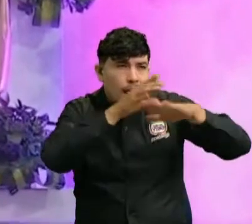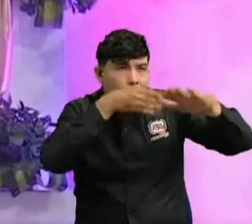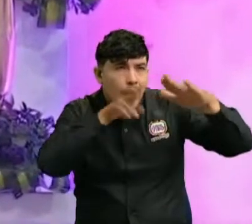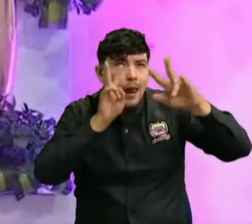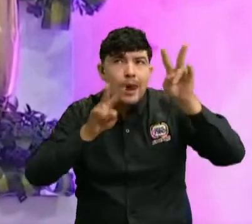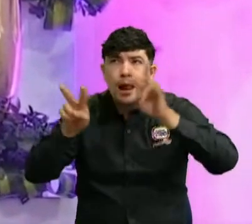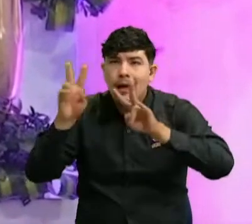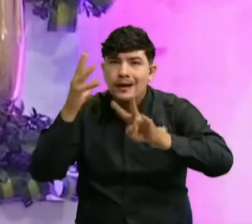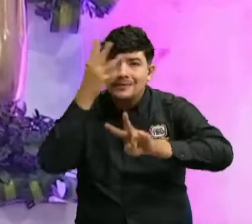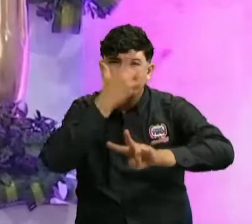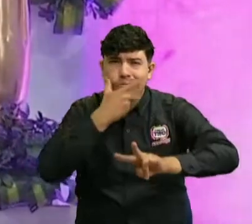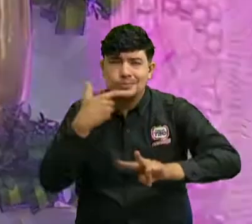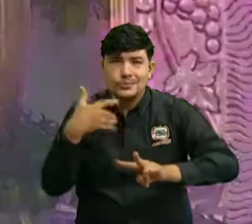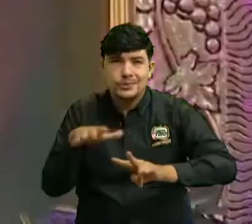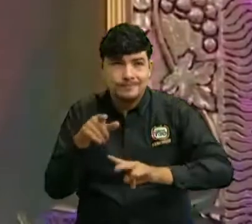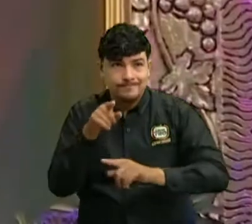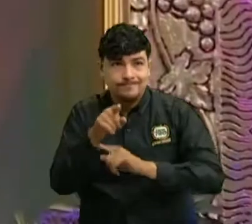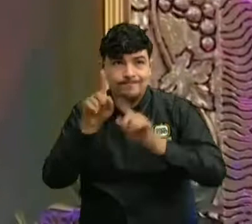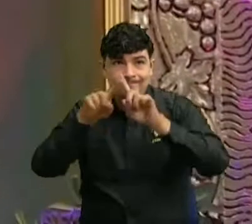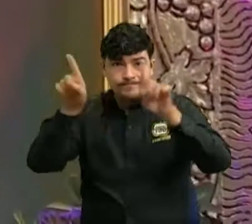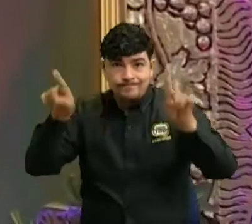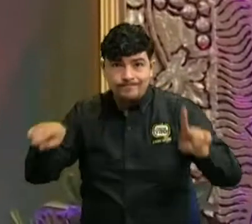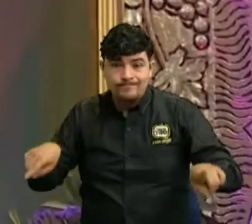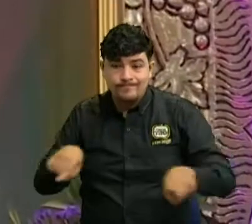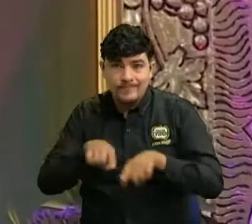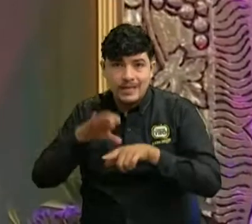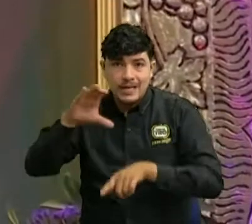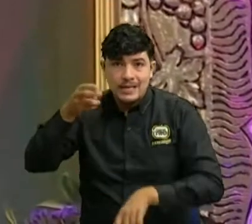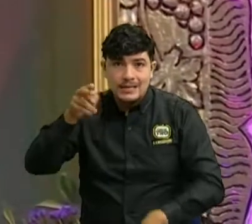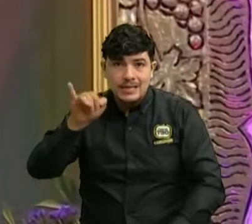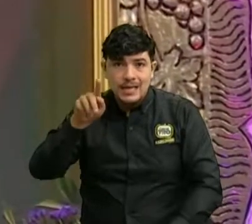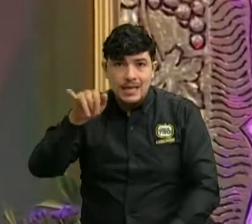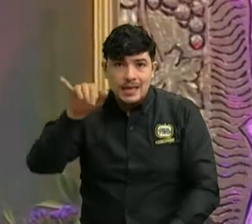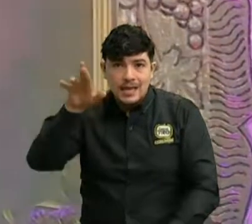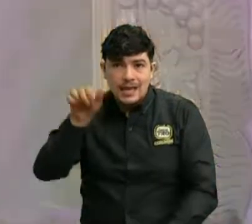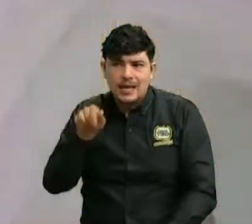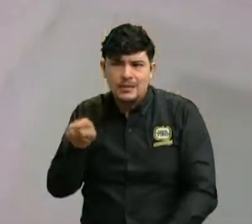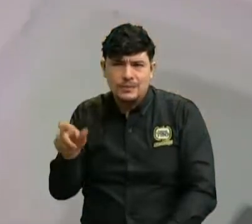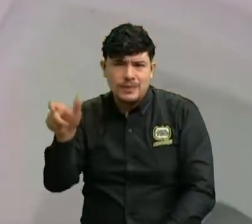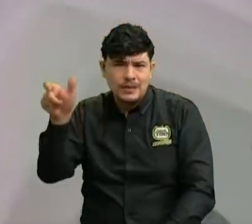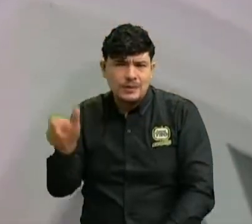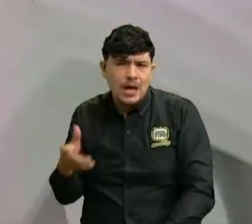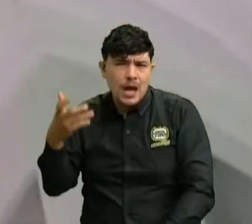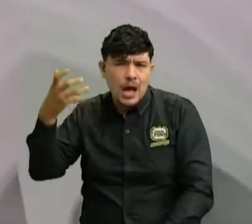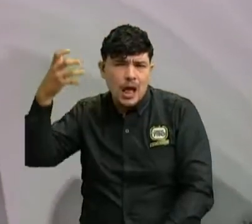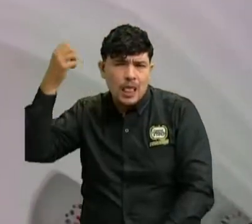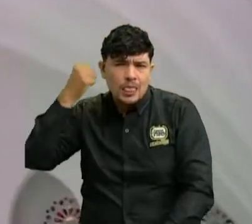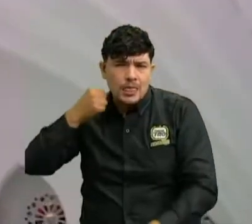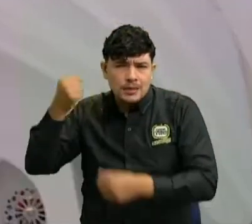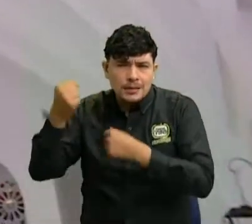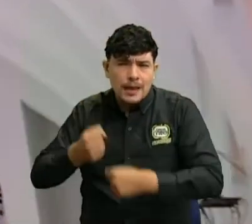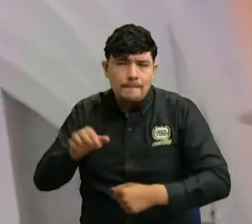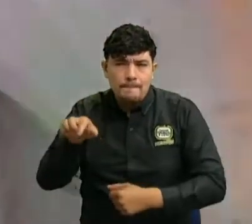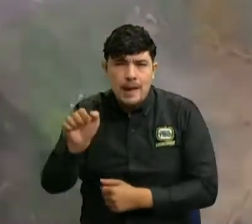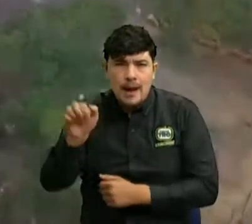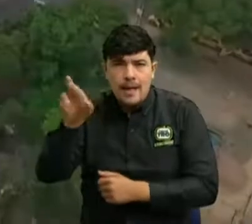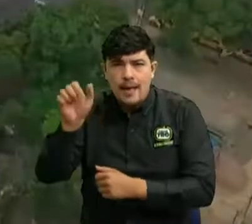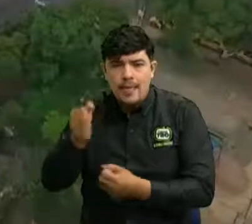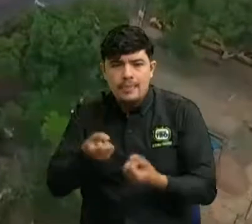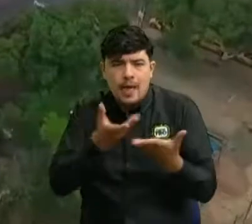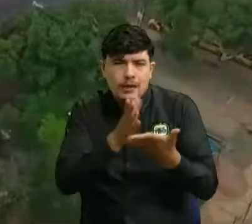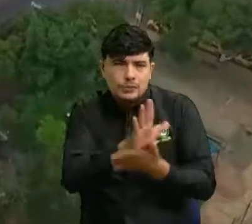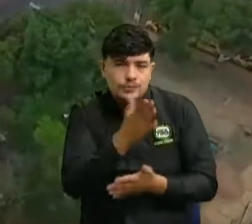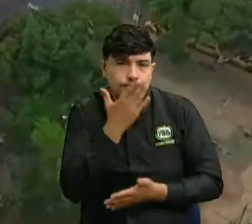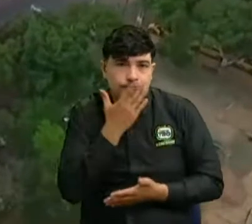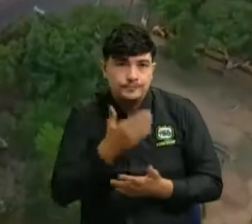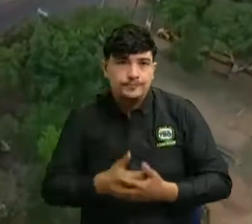Señora de Chiquinquirá, que fue donado por el conquistador Rodrigo de la Parada al pueblo indígena y sobrevivió a la destrucción del templo en el